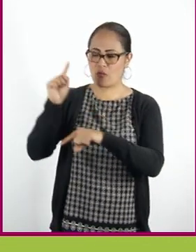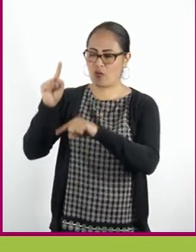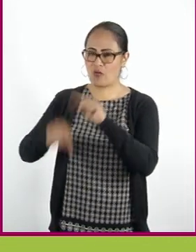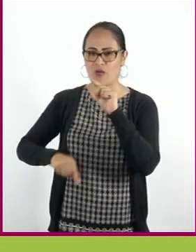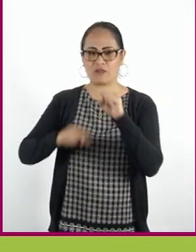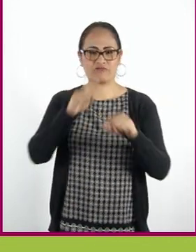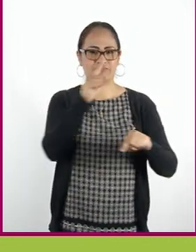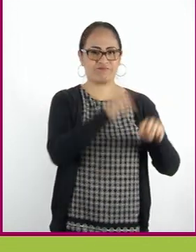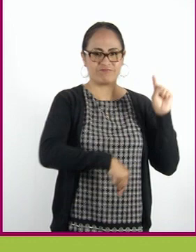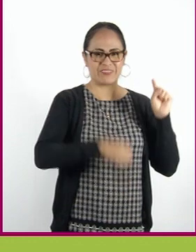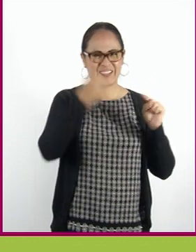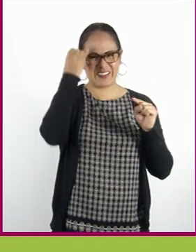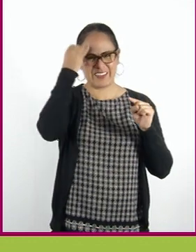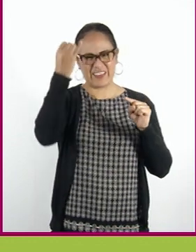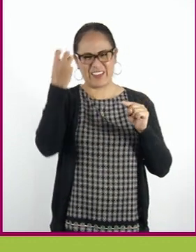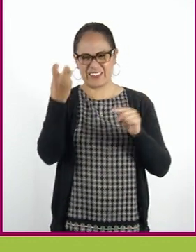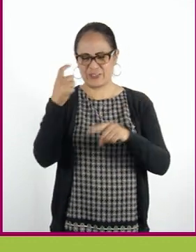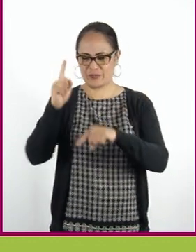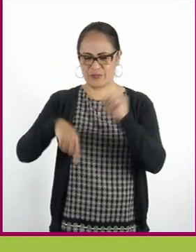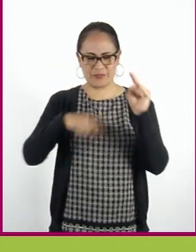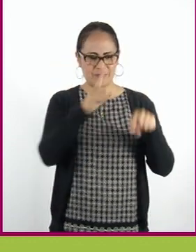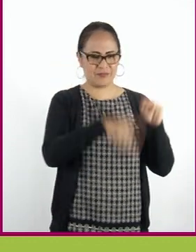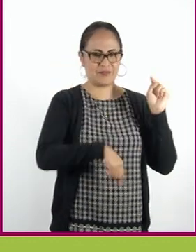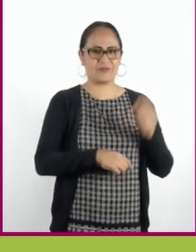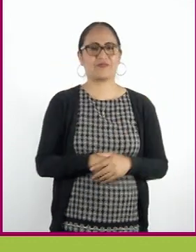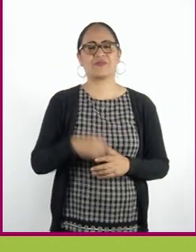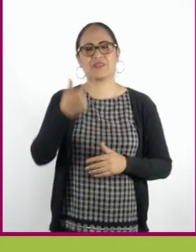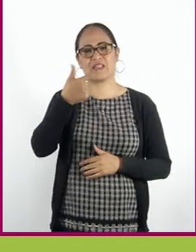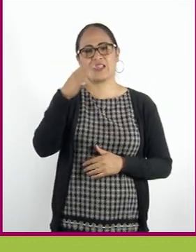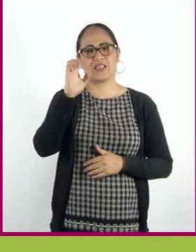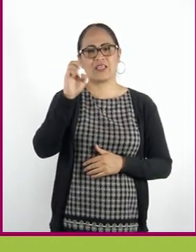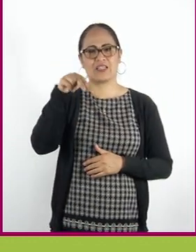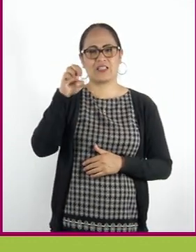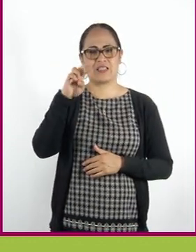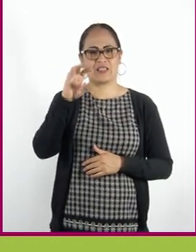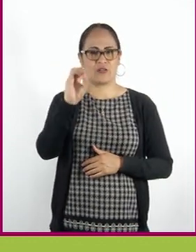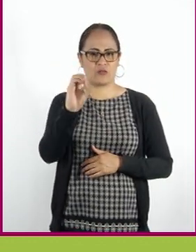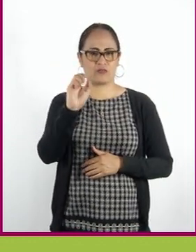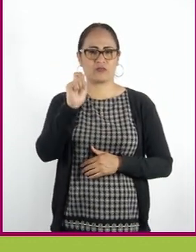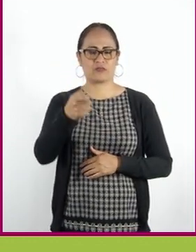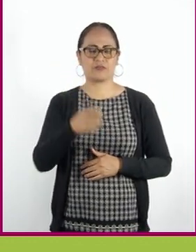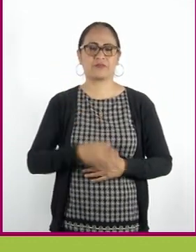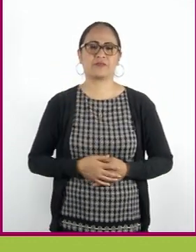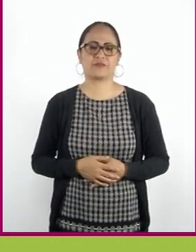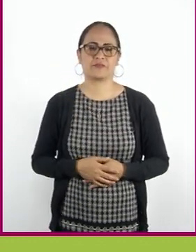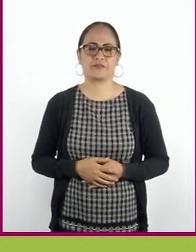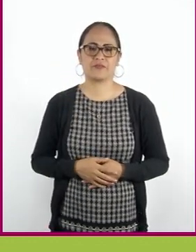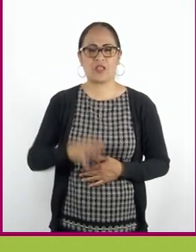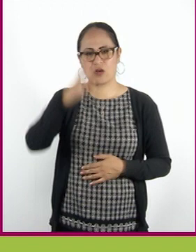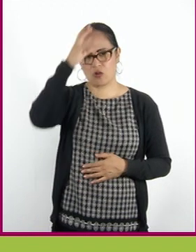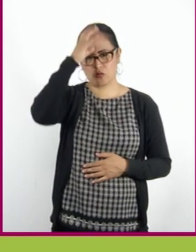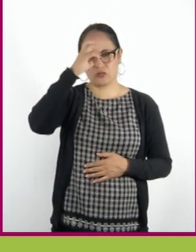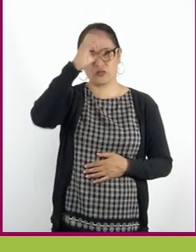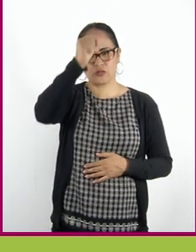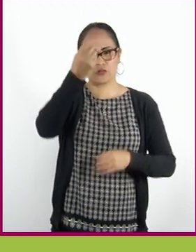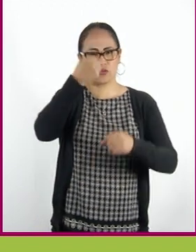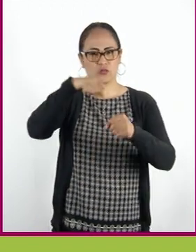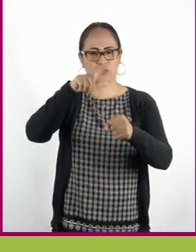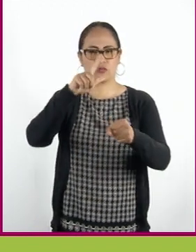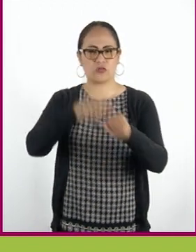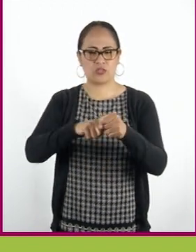nuestra sociedad. El género, la cuarta potencialidad, enmarca los conceptos sociales de los